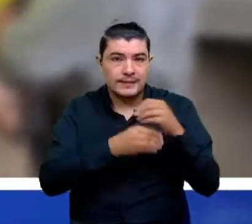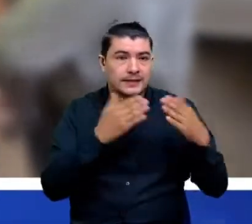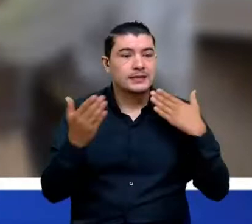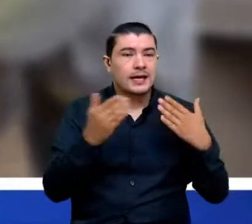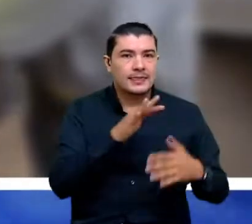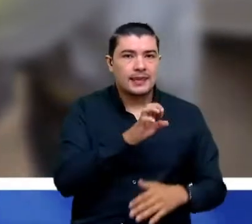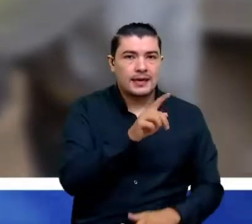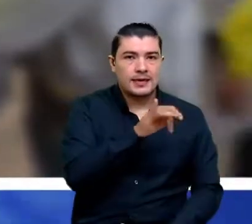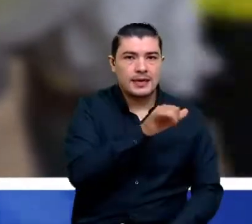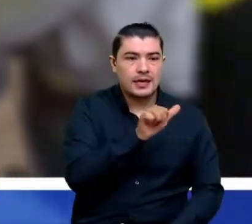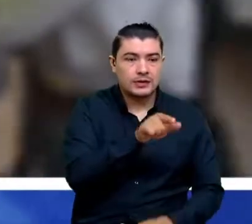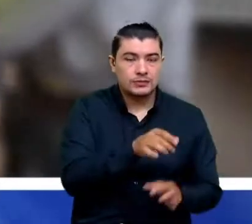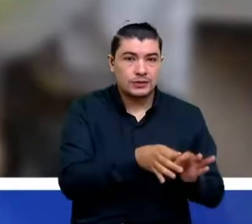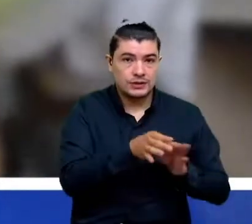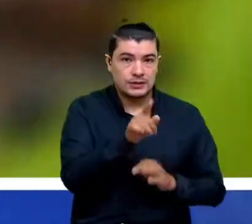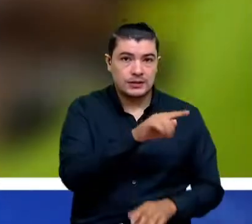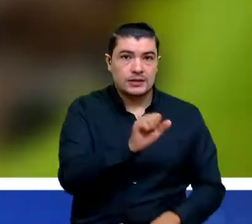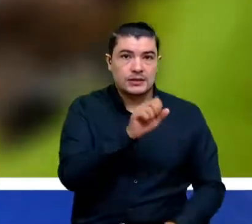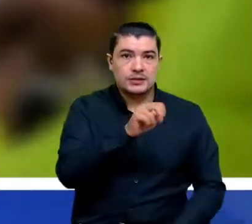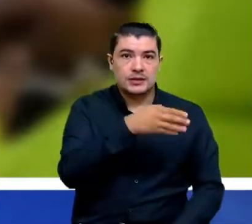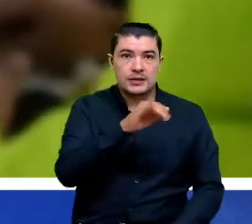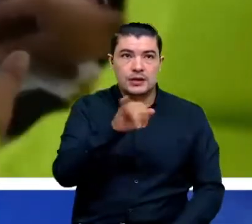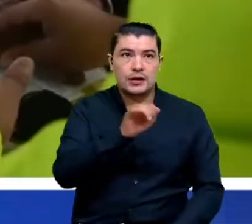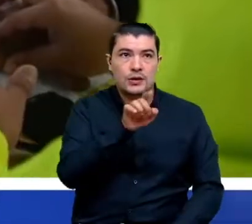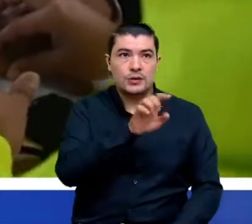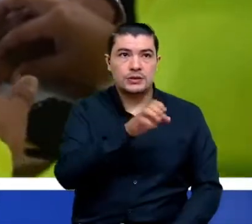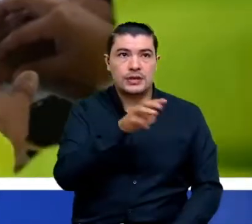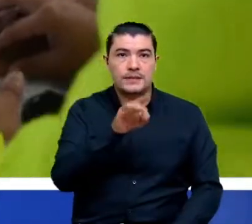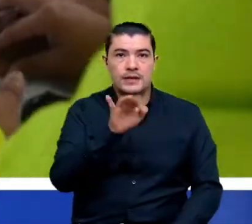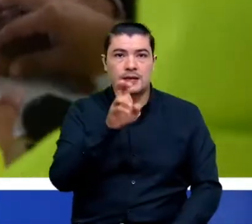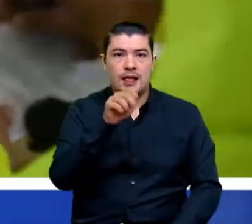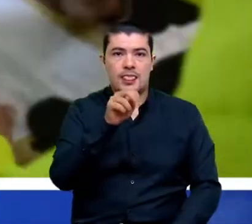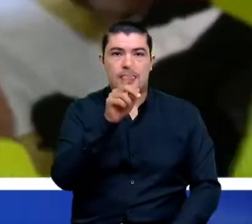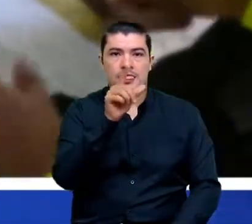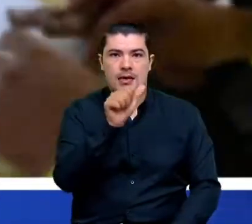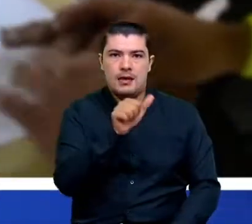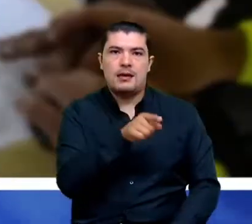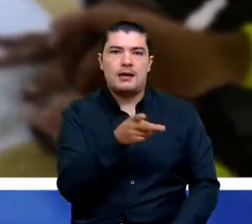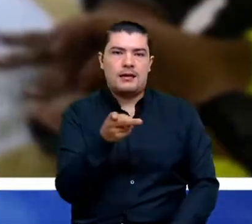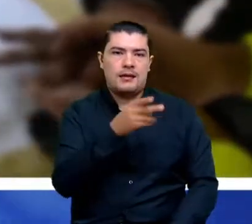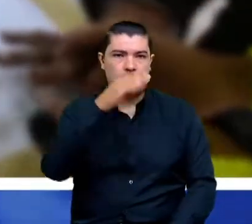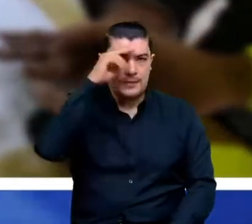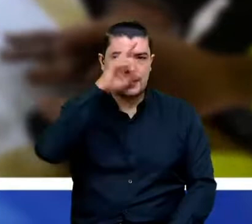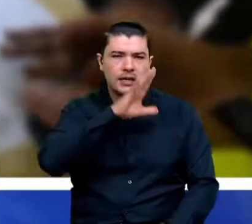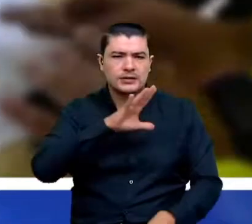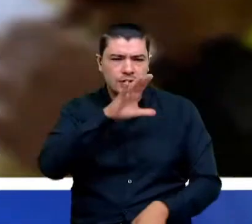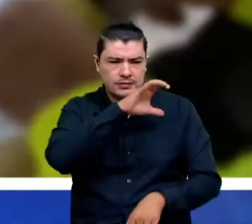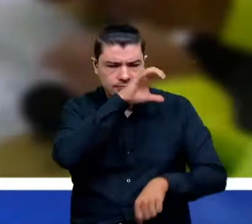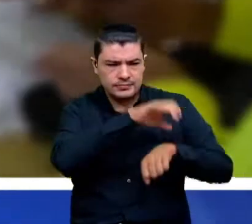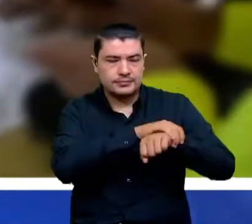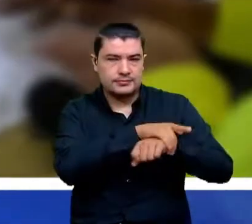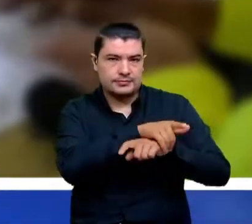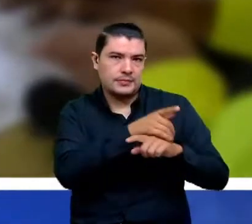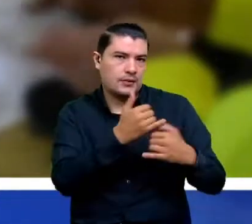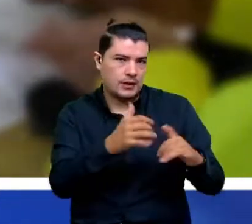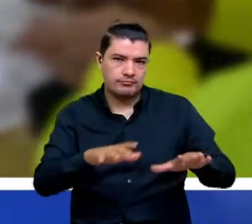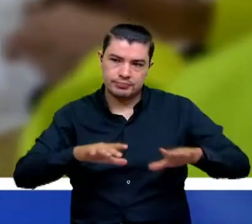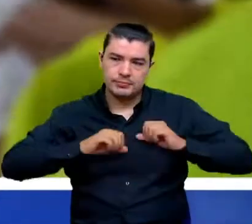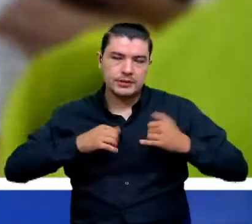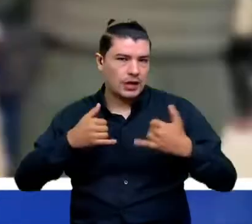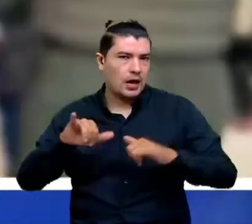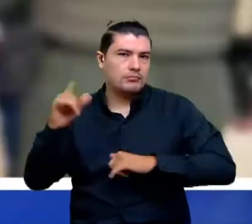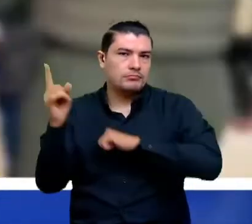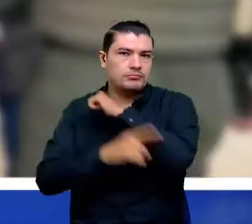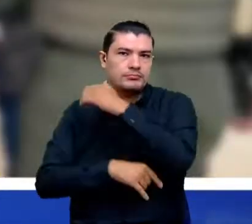jose de miranda fueron capturados por la policía judicial y el cti estas personas aceptaron cargos y fueron enviados a un centro penitenciario